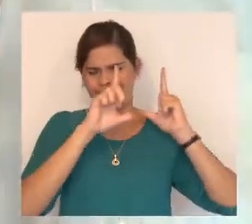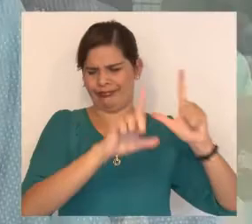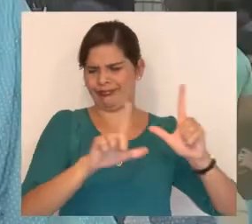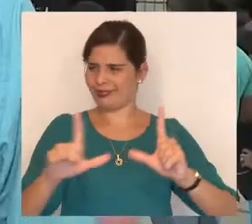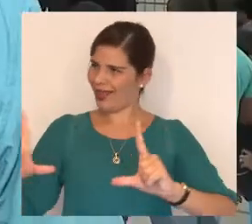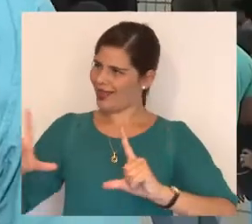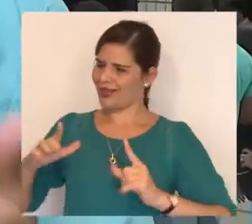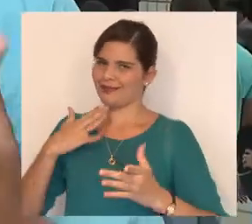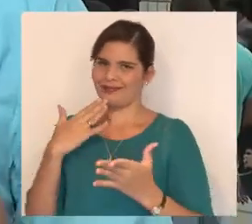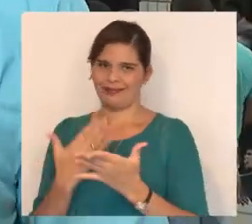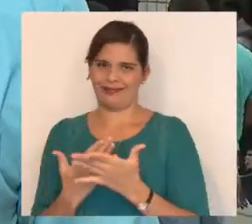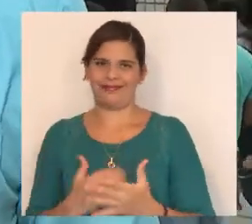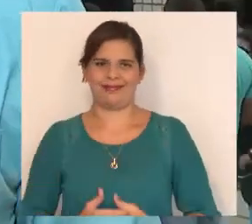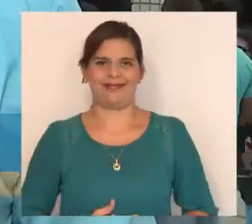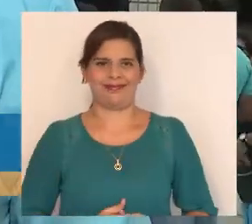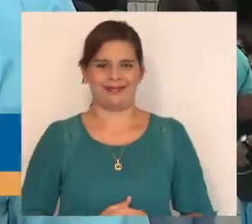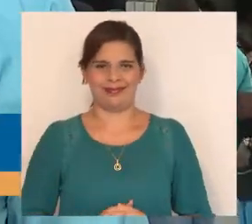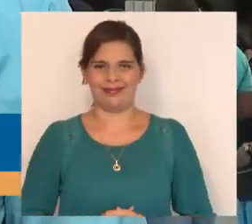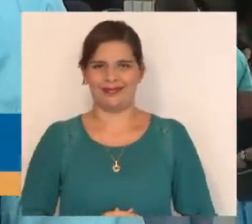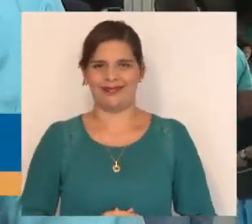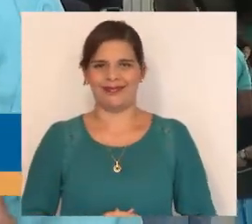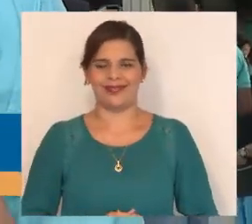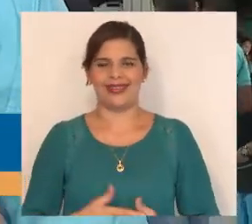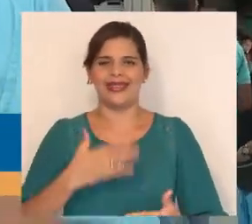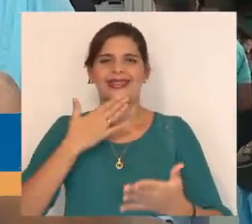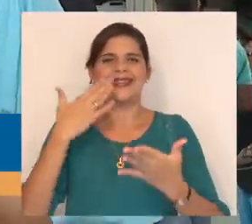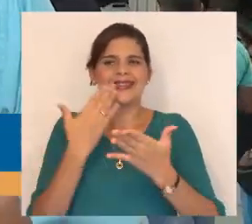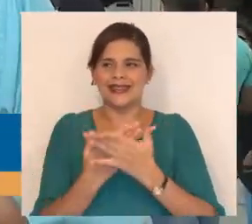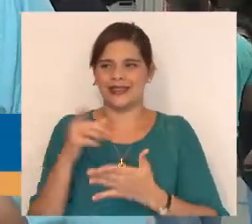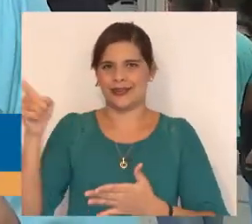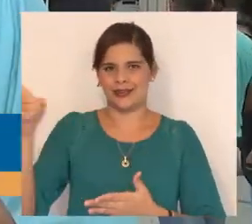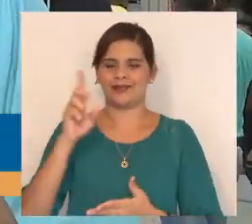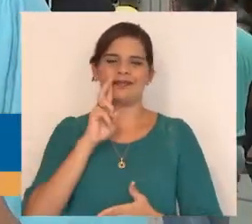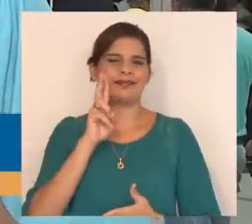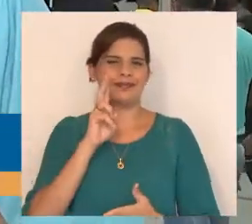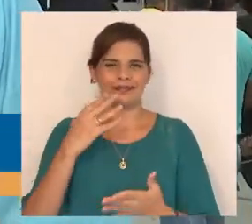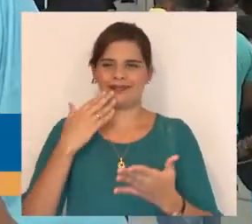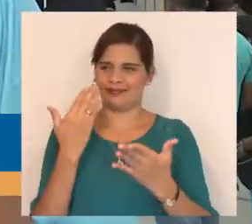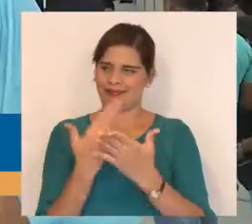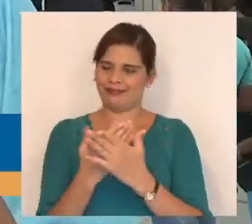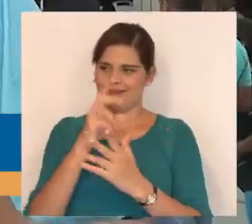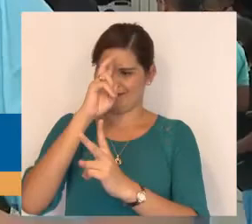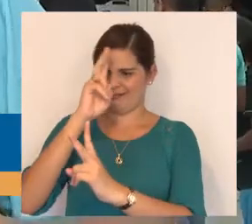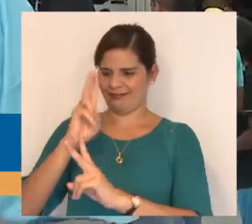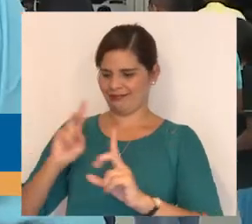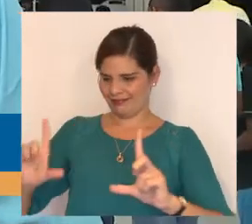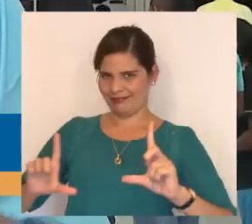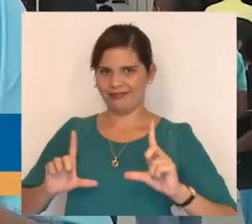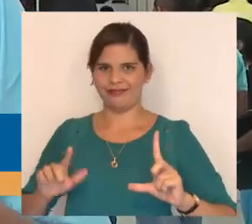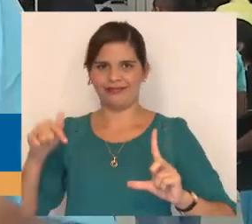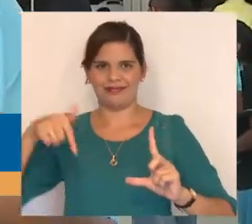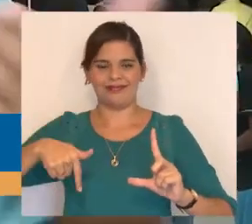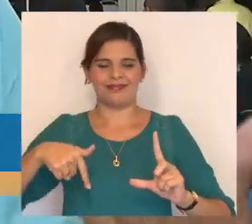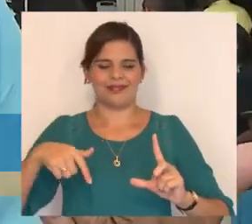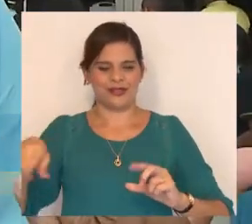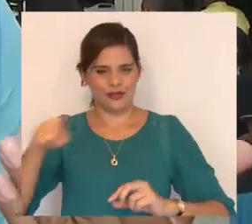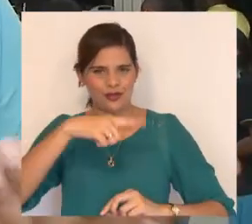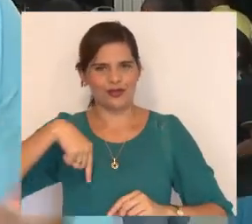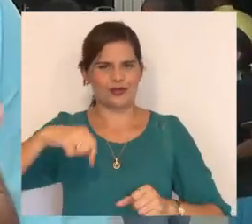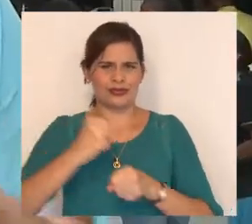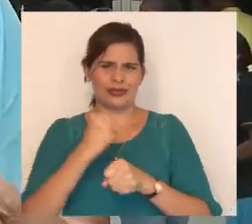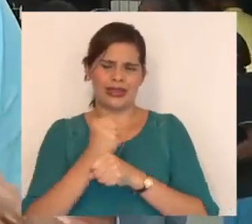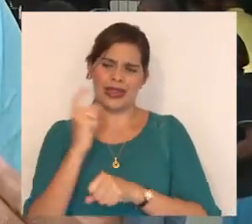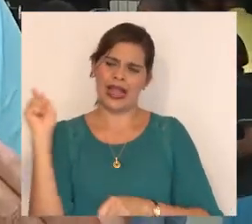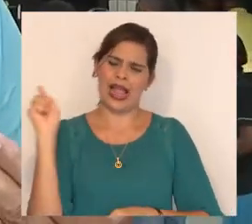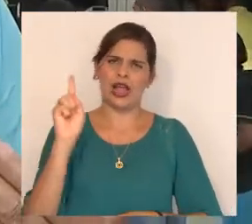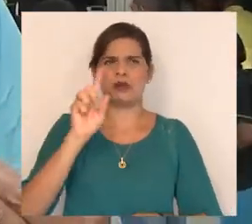estudios. Agradeciéndole aquí al doctor Pablo Vera, este es un reconocimiento muy importante, ya que exalta pues nuestra labor de más de 35